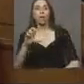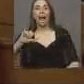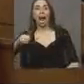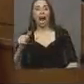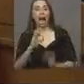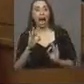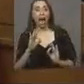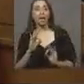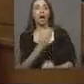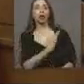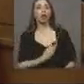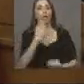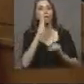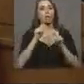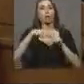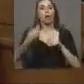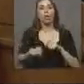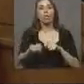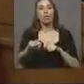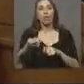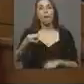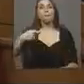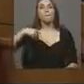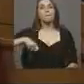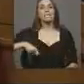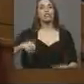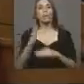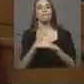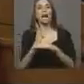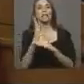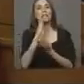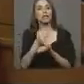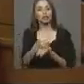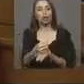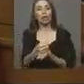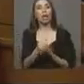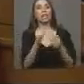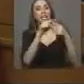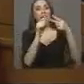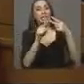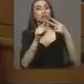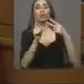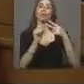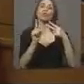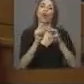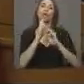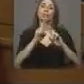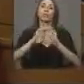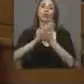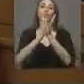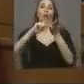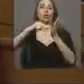pensión básica solidaria. Yo sé que estas cosas no se hicieron cargo del problema estructural, pero para